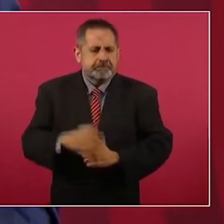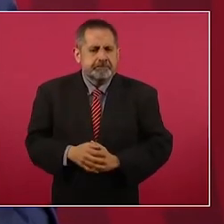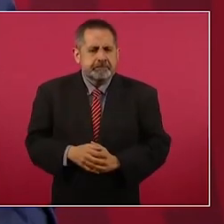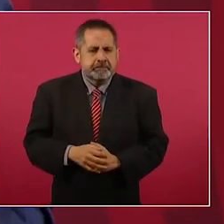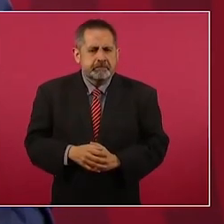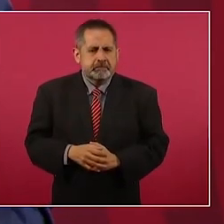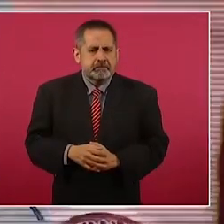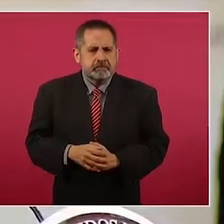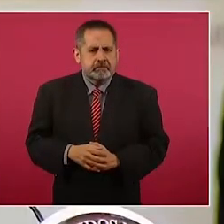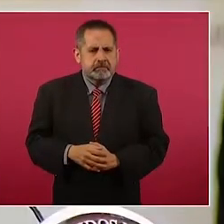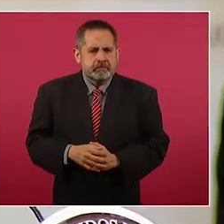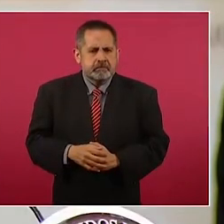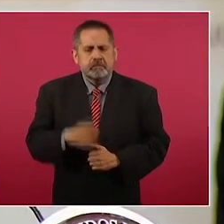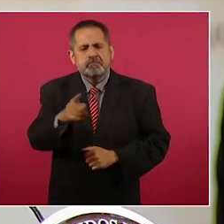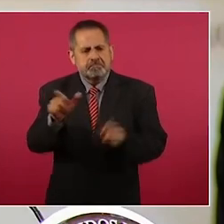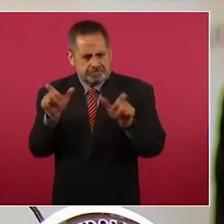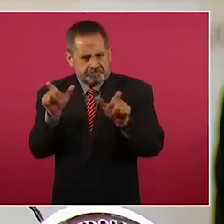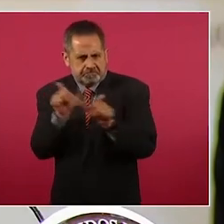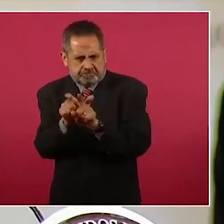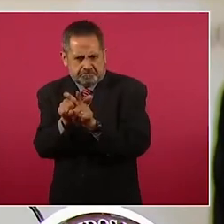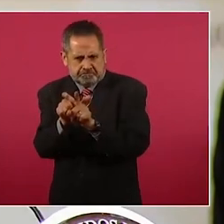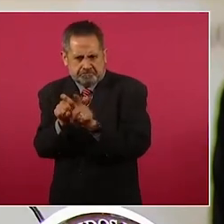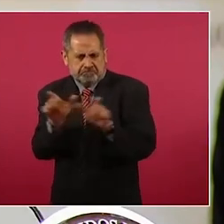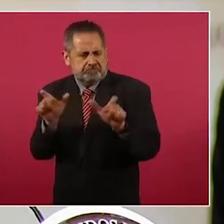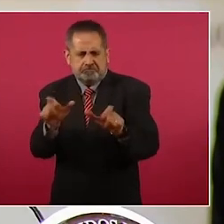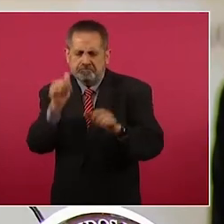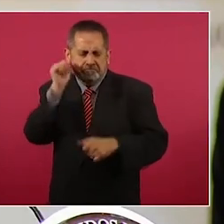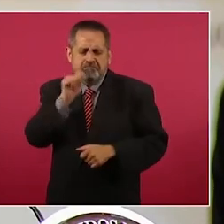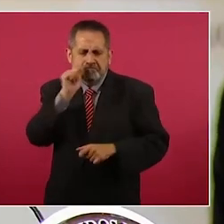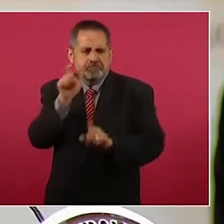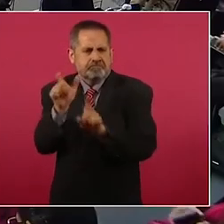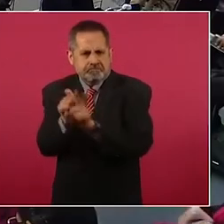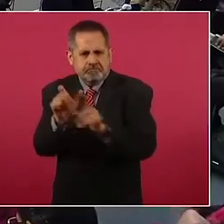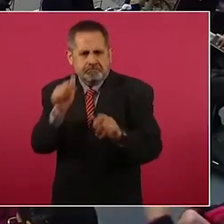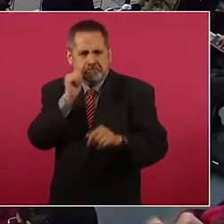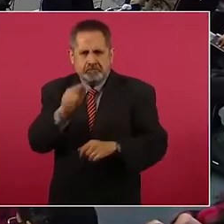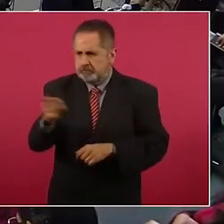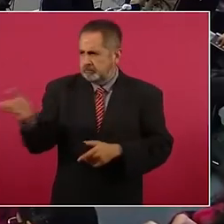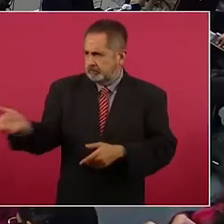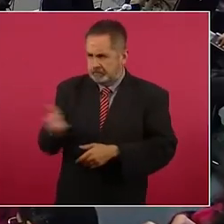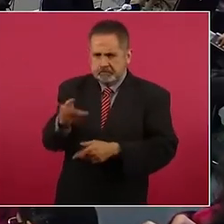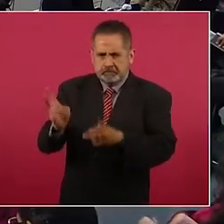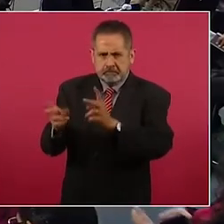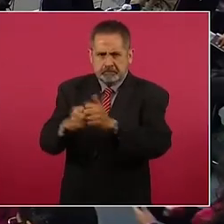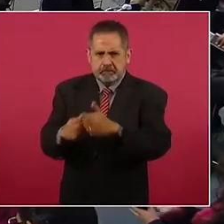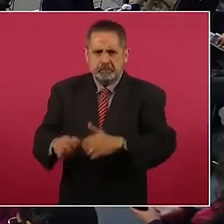Entonces, cuentas con nosotros, siempre. Lo sé.